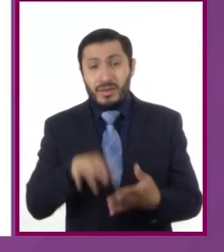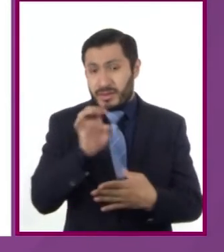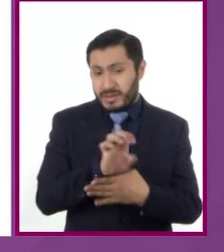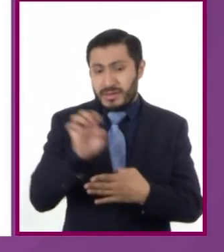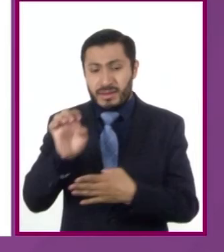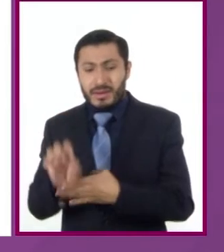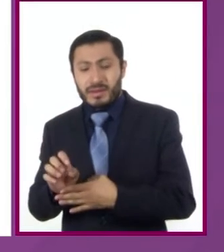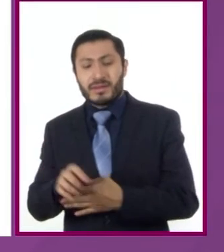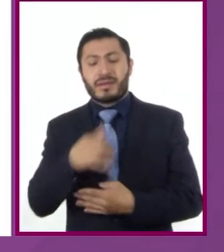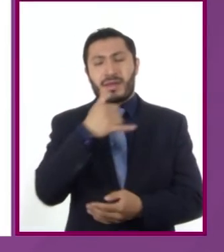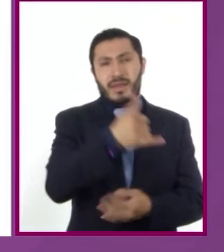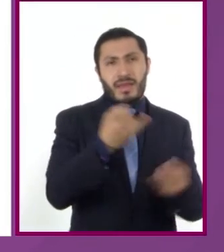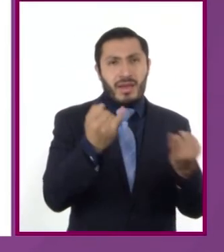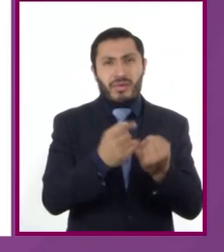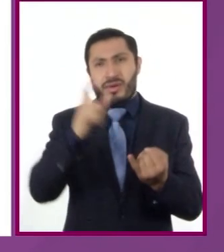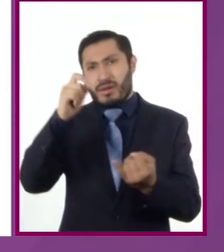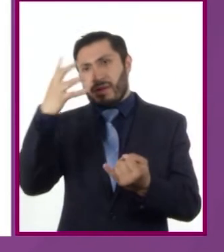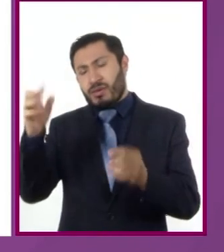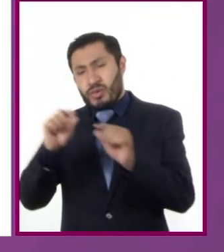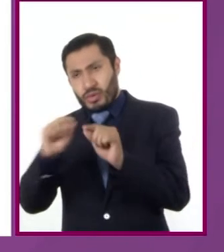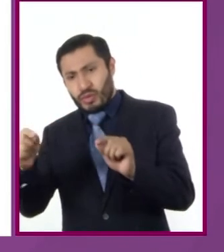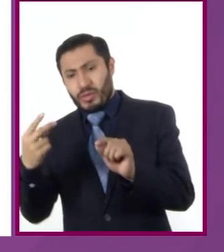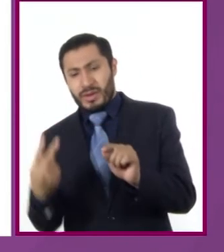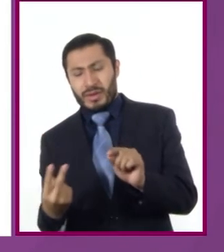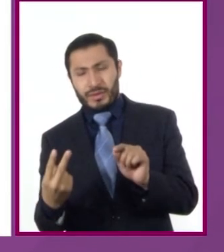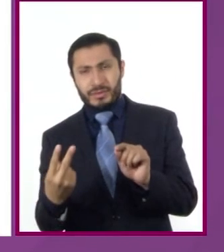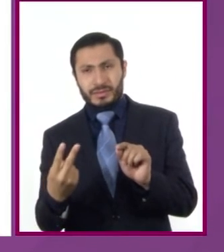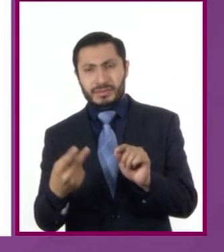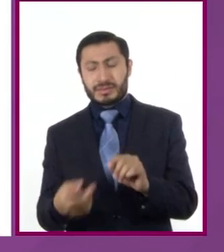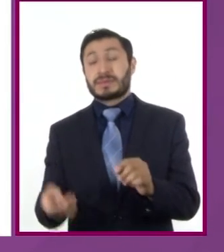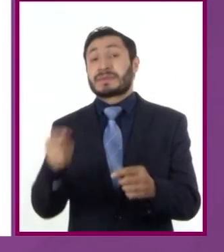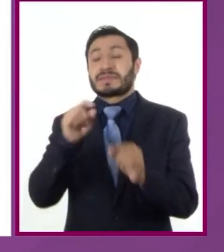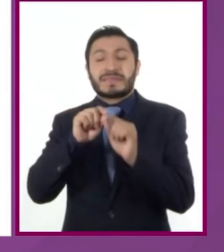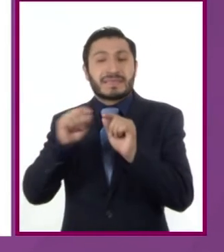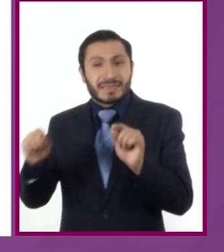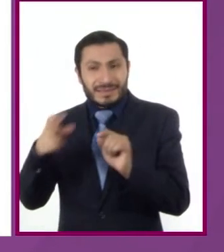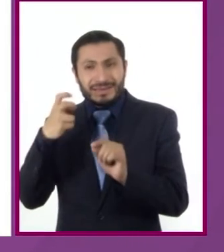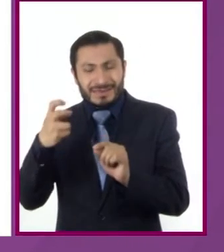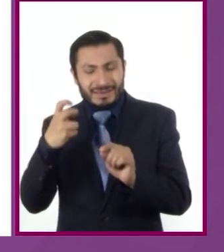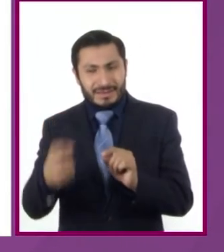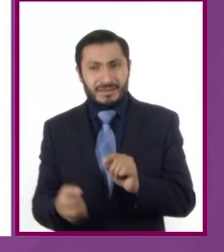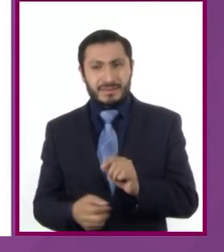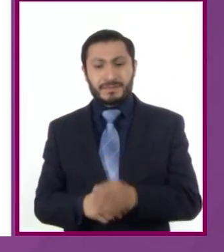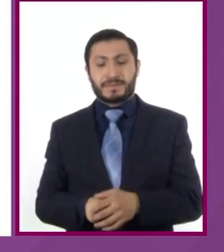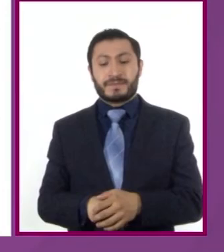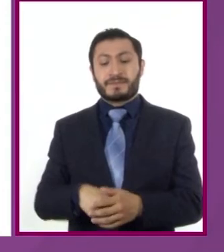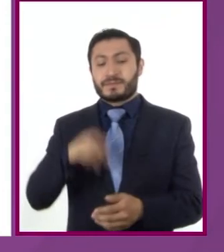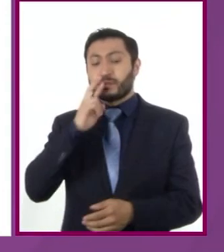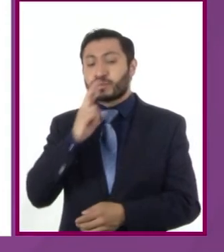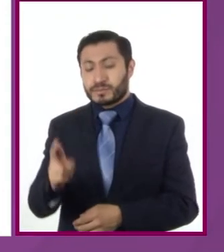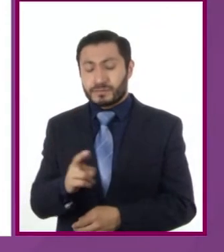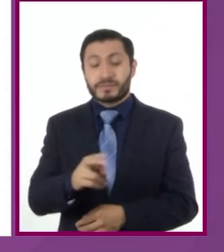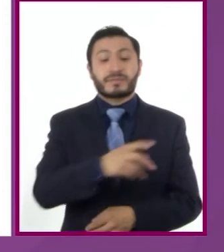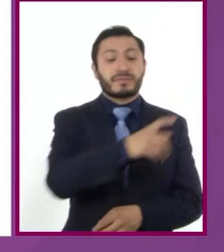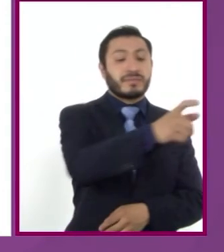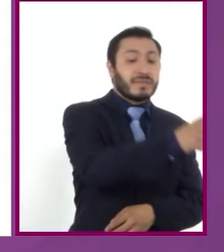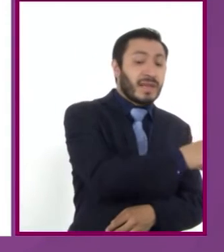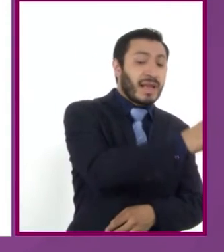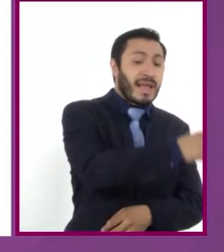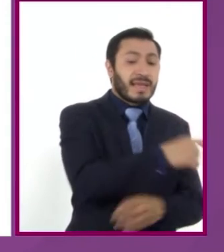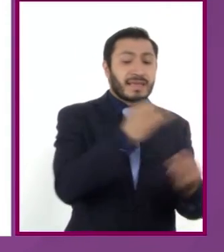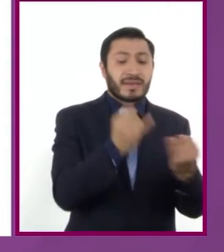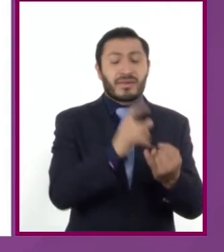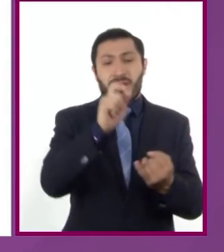queda y igual a 24 entre 2. Dividiendo las dos cantidades, 24 entre 2,